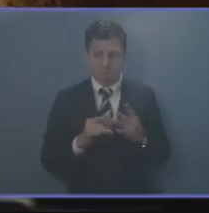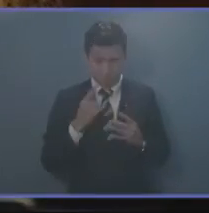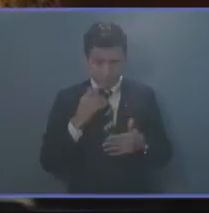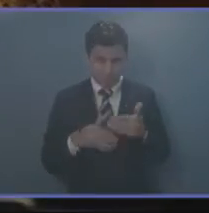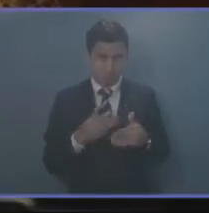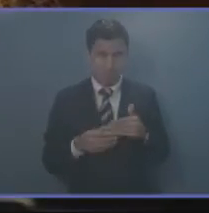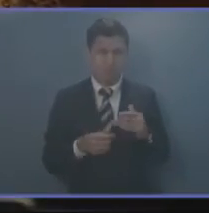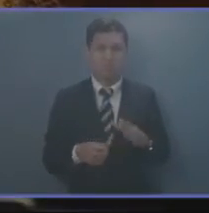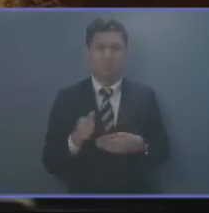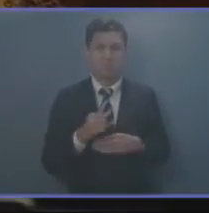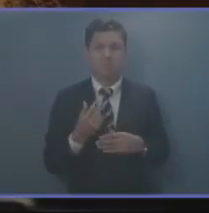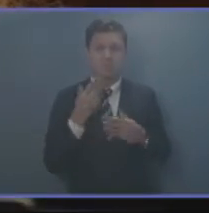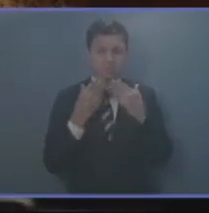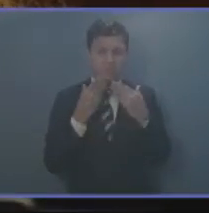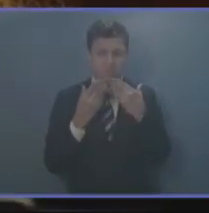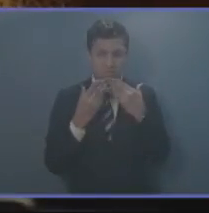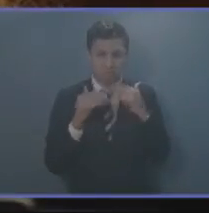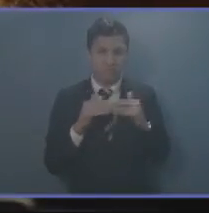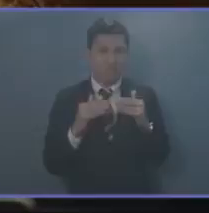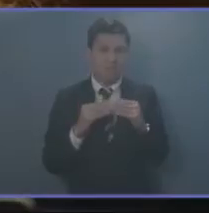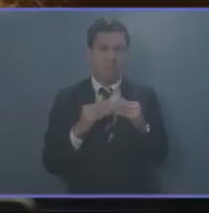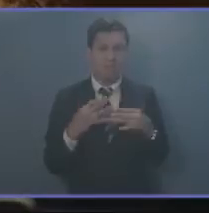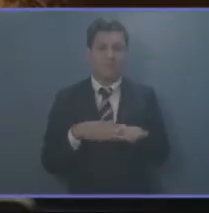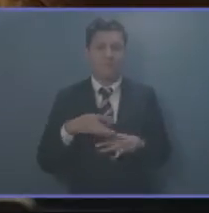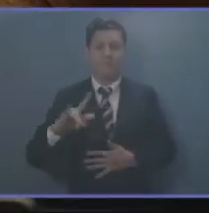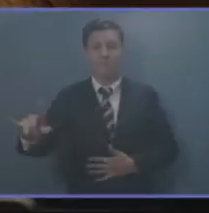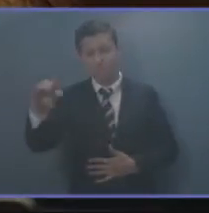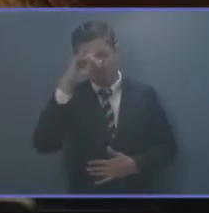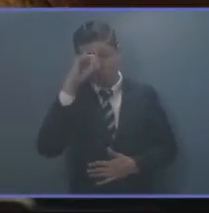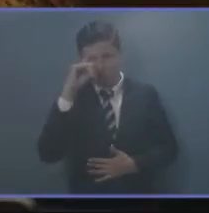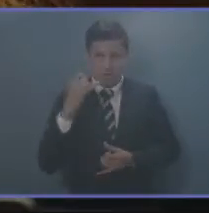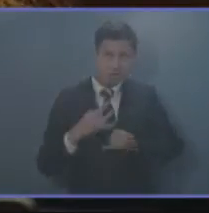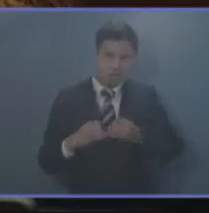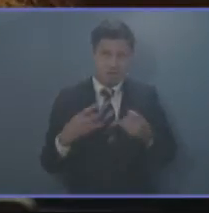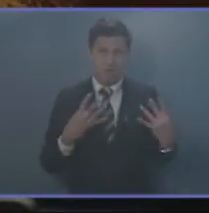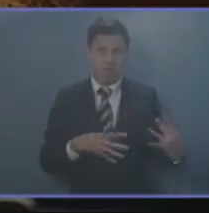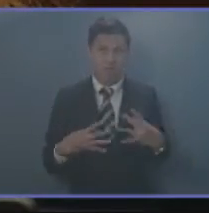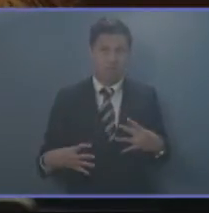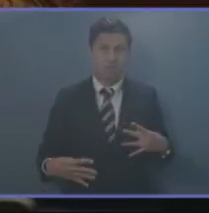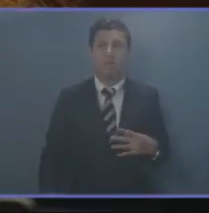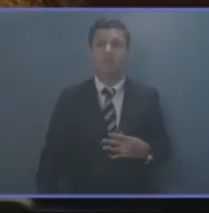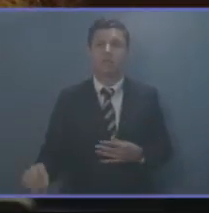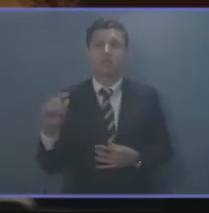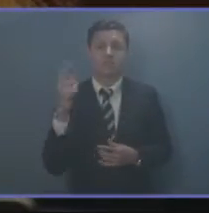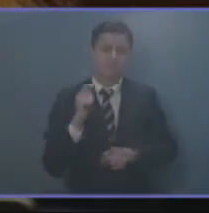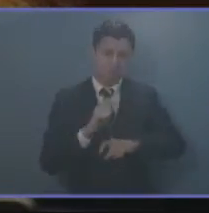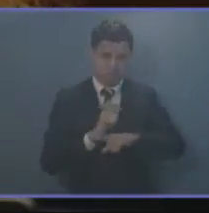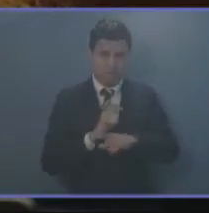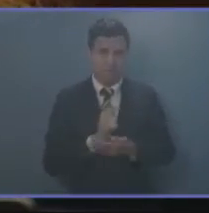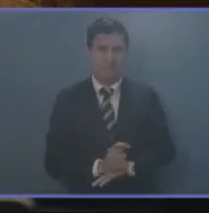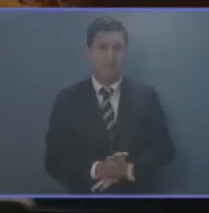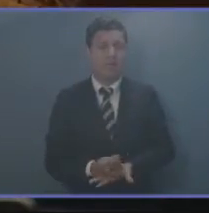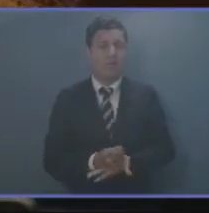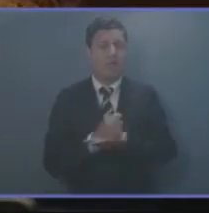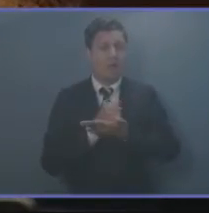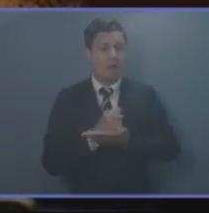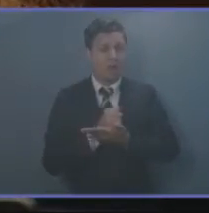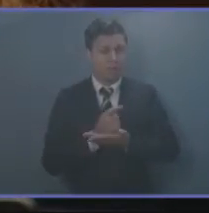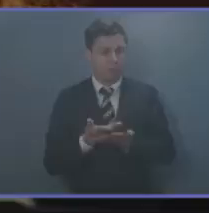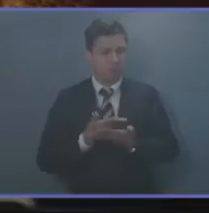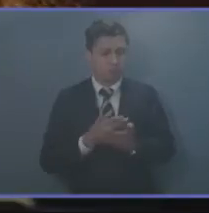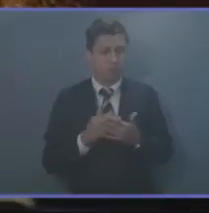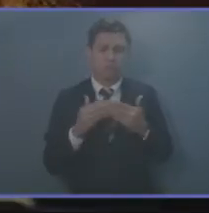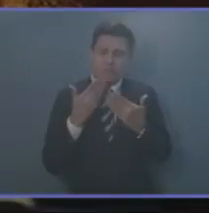disciplinarias. También se menciona su participación en múltiples actividades terapéuticas asistenciales, así como